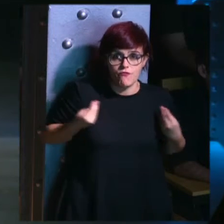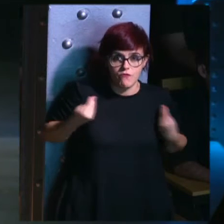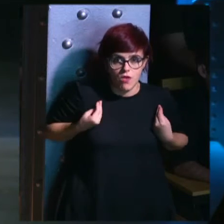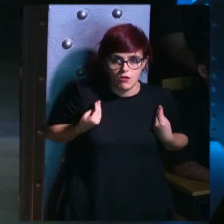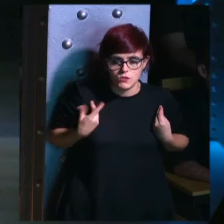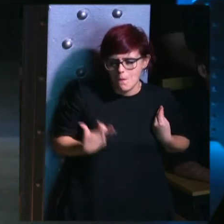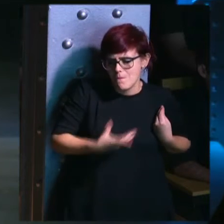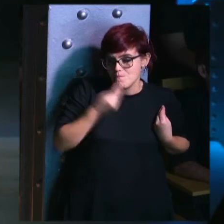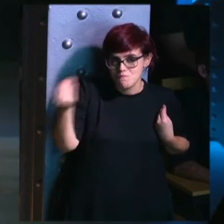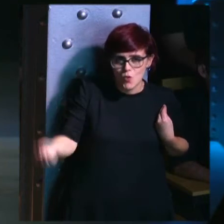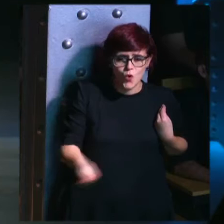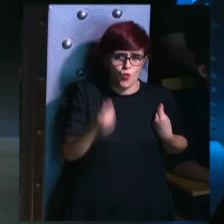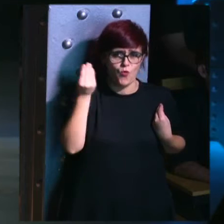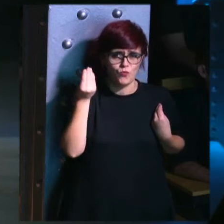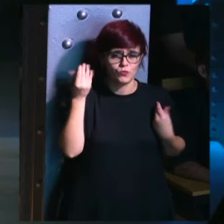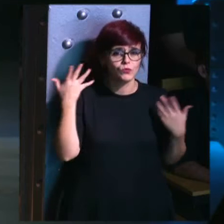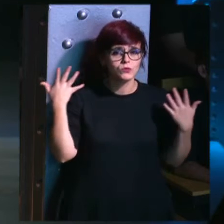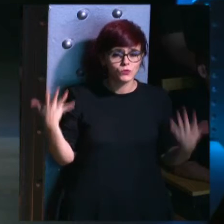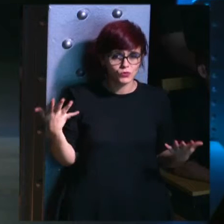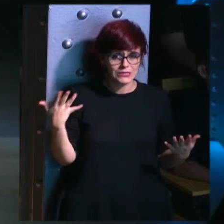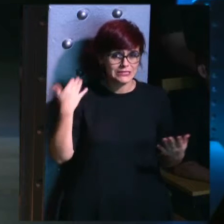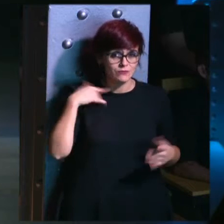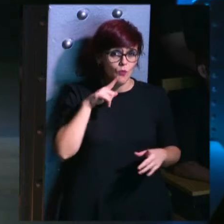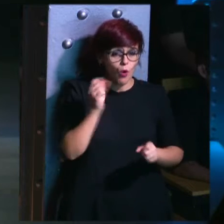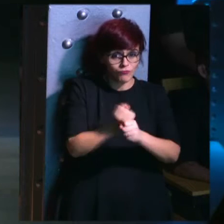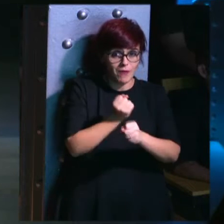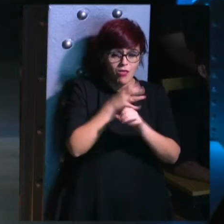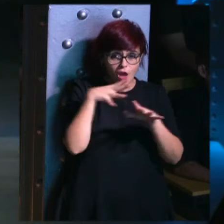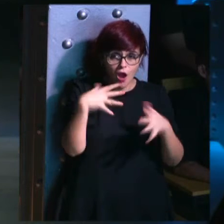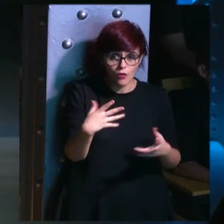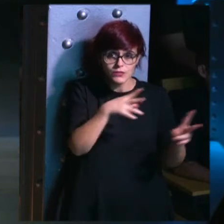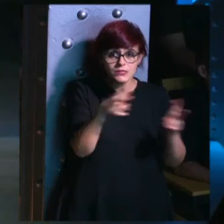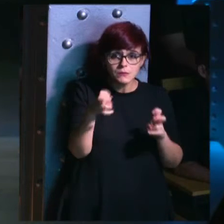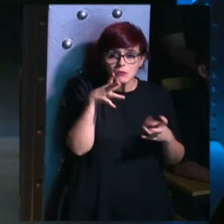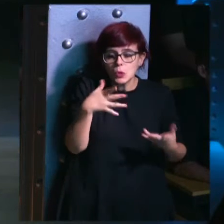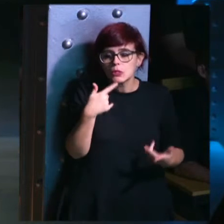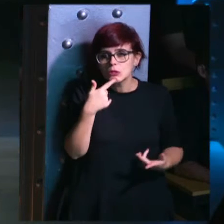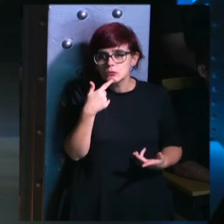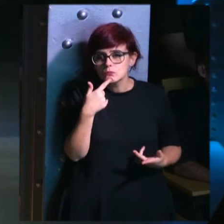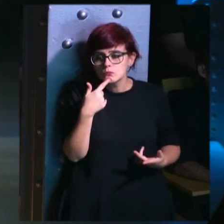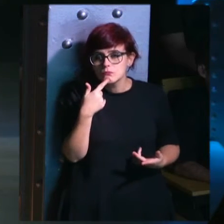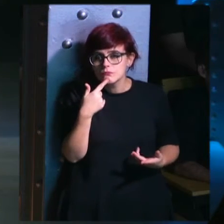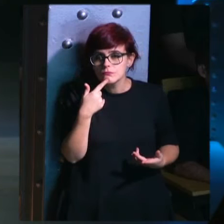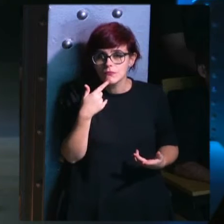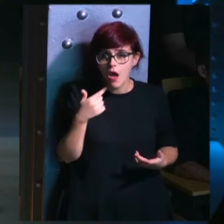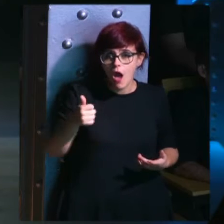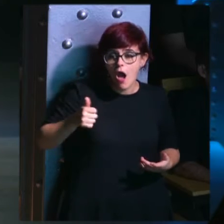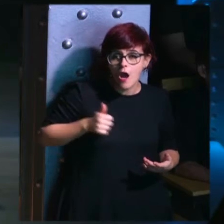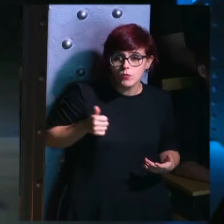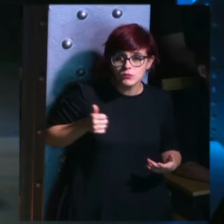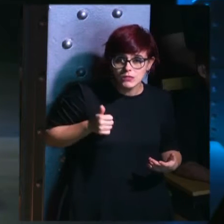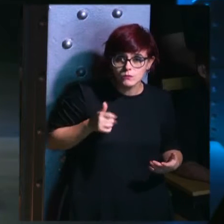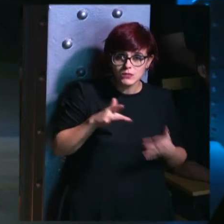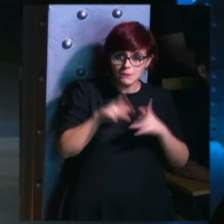mayor. Entonces, si eso lo sabemos y con eso estamos trabajando, ¿por qué no nos limitamos a dejarnos estos